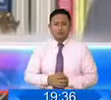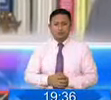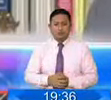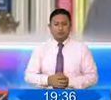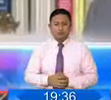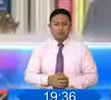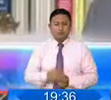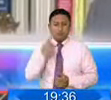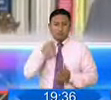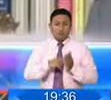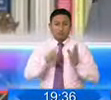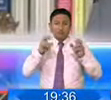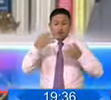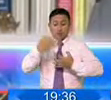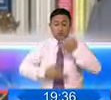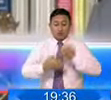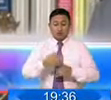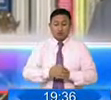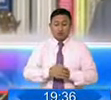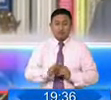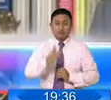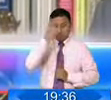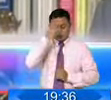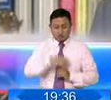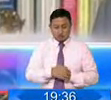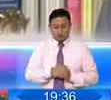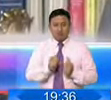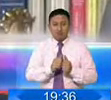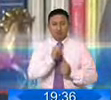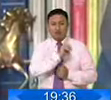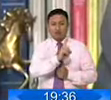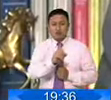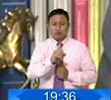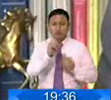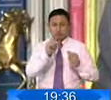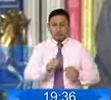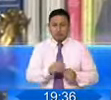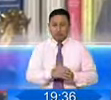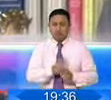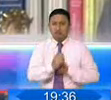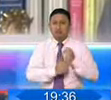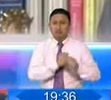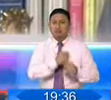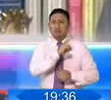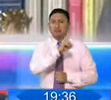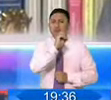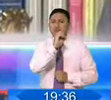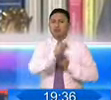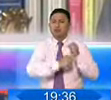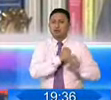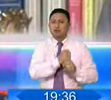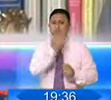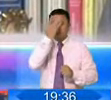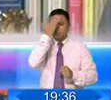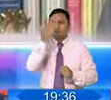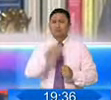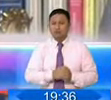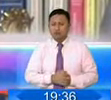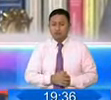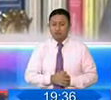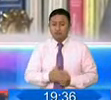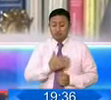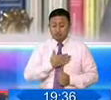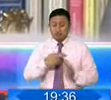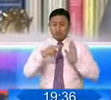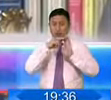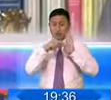jurídicas por las que deciden por unanimidad dar una pena de 20 años? Nuestra norma